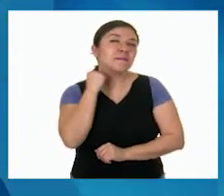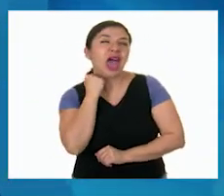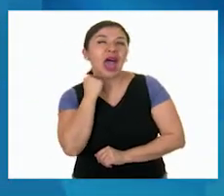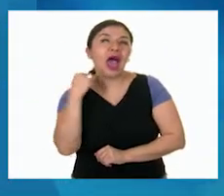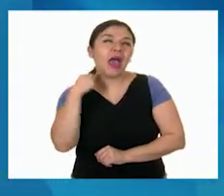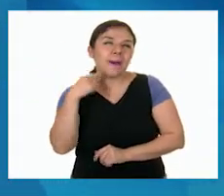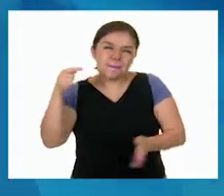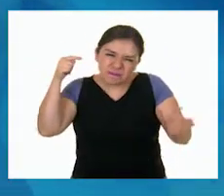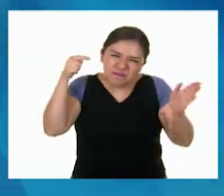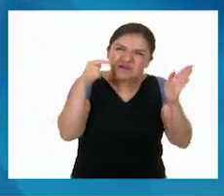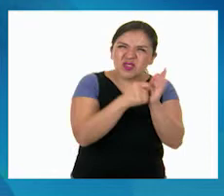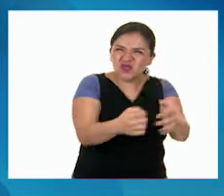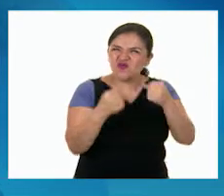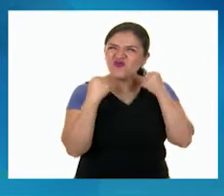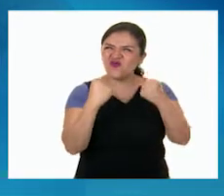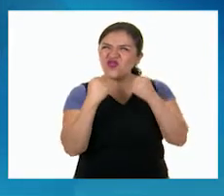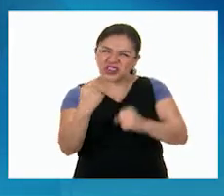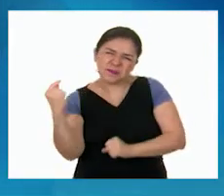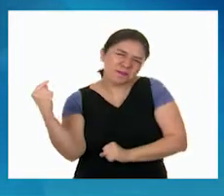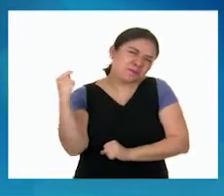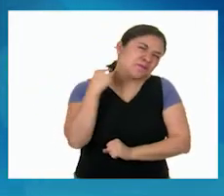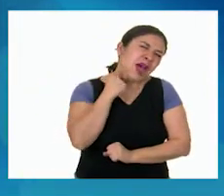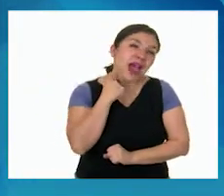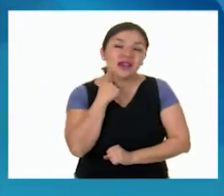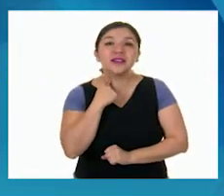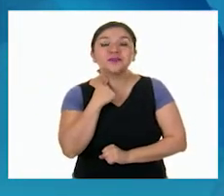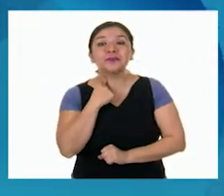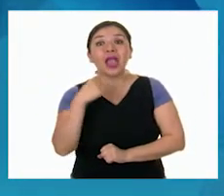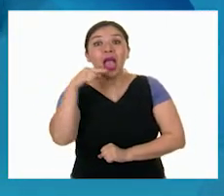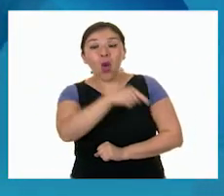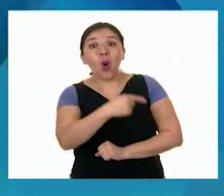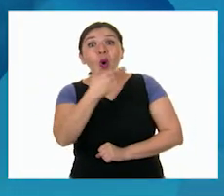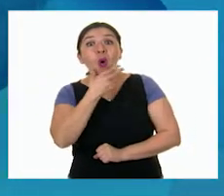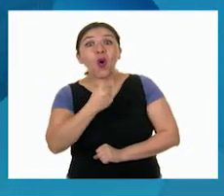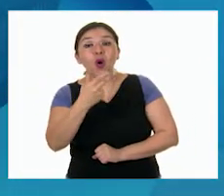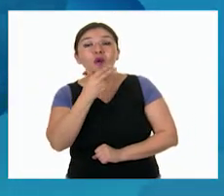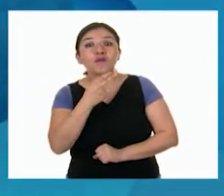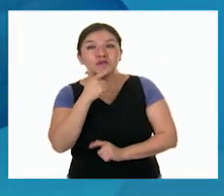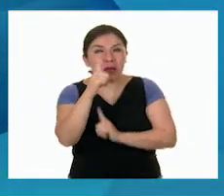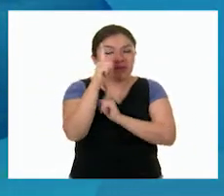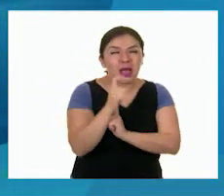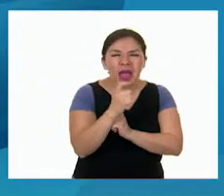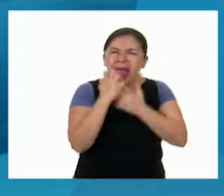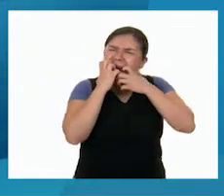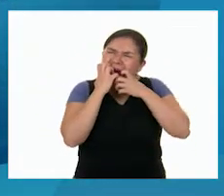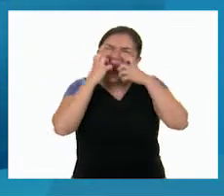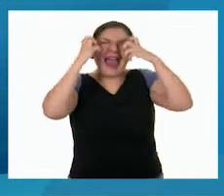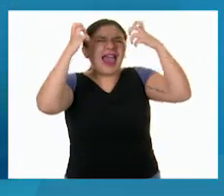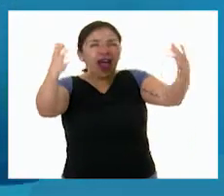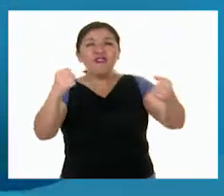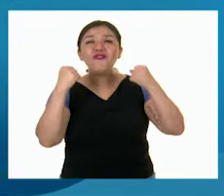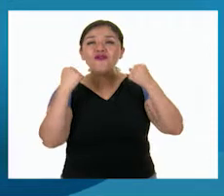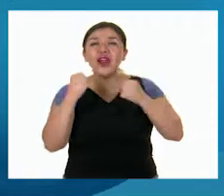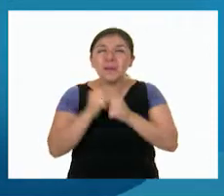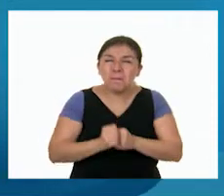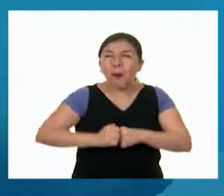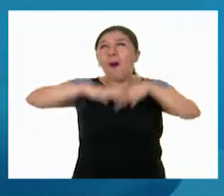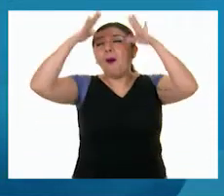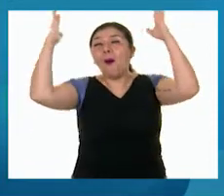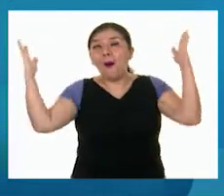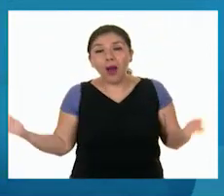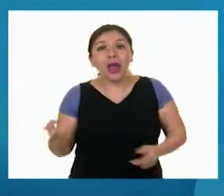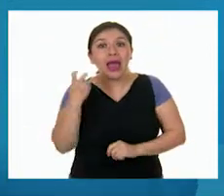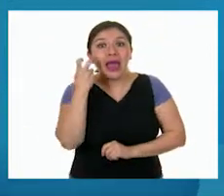hombre en el cuello con todas sus fuerzas. El cazador pegó un grito y tiró la escopeta al